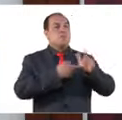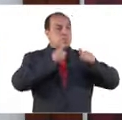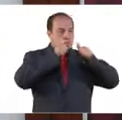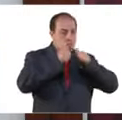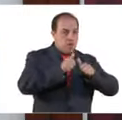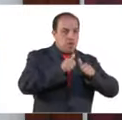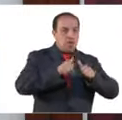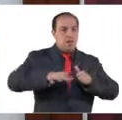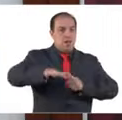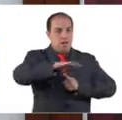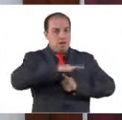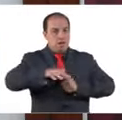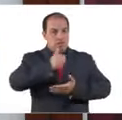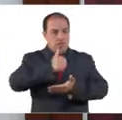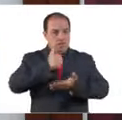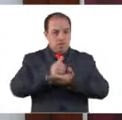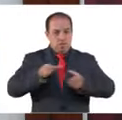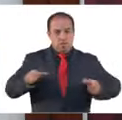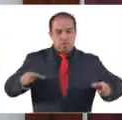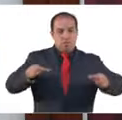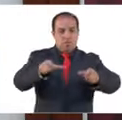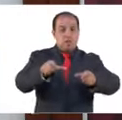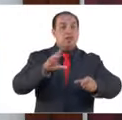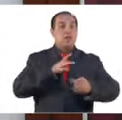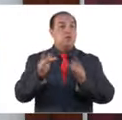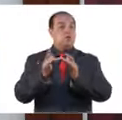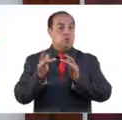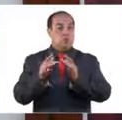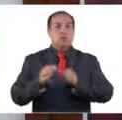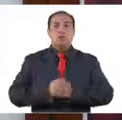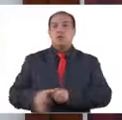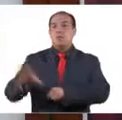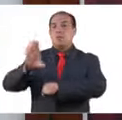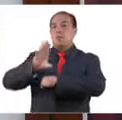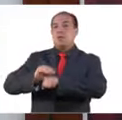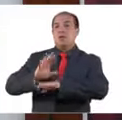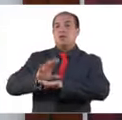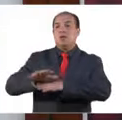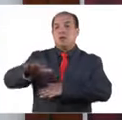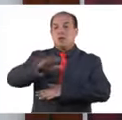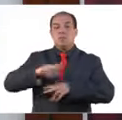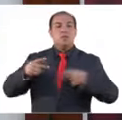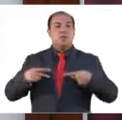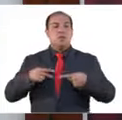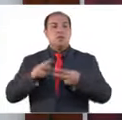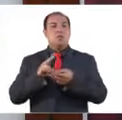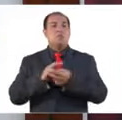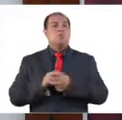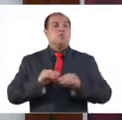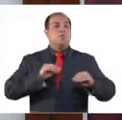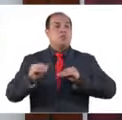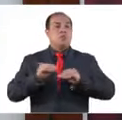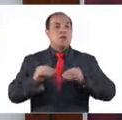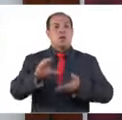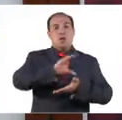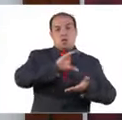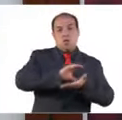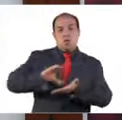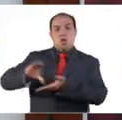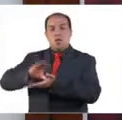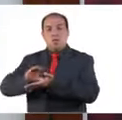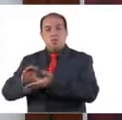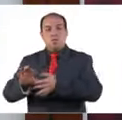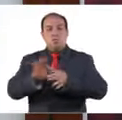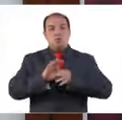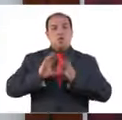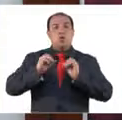muestran precisamente eso, son conexiones que permiten a la gente moverse entre colonias y entre servicios de transporte público